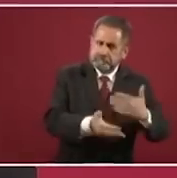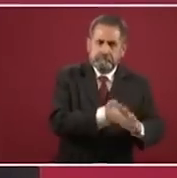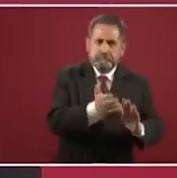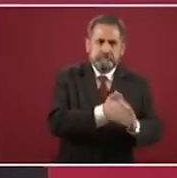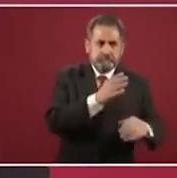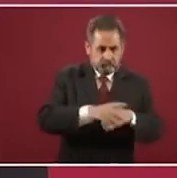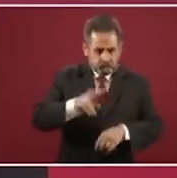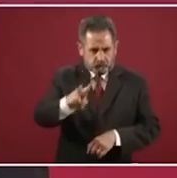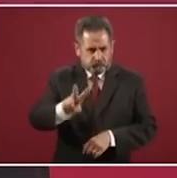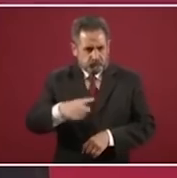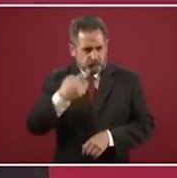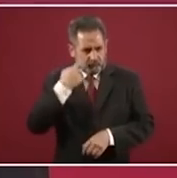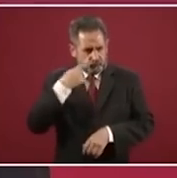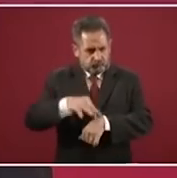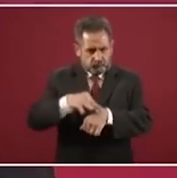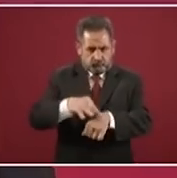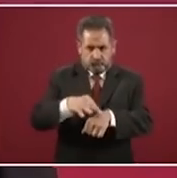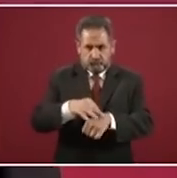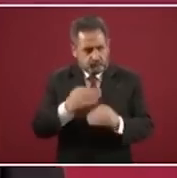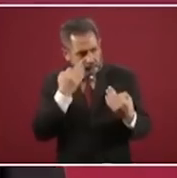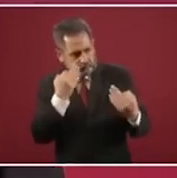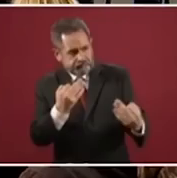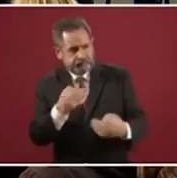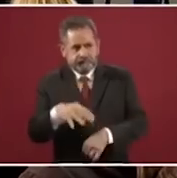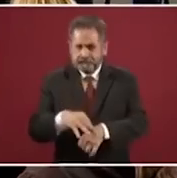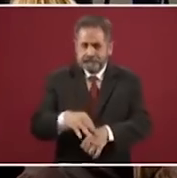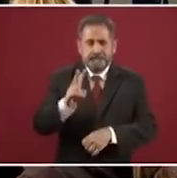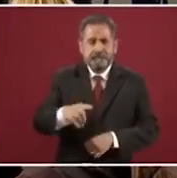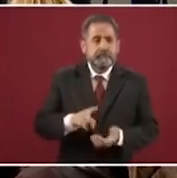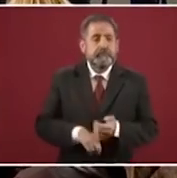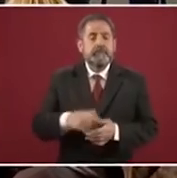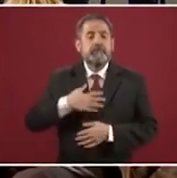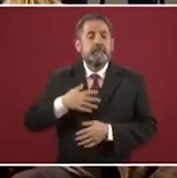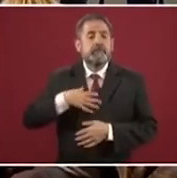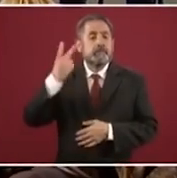Me consta, porque en mi gira